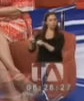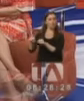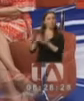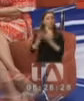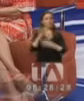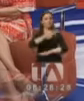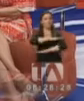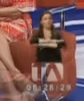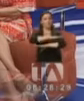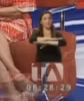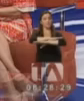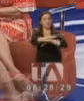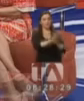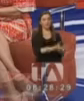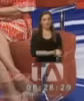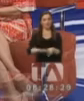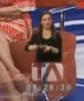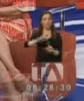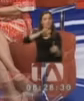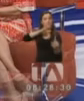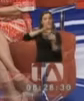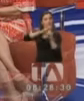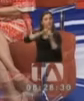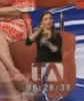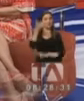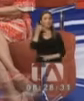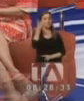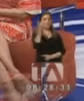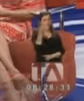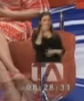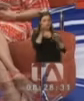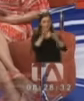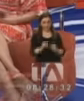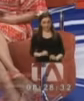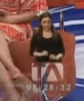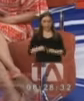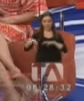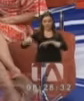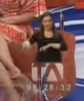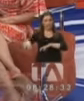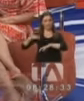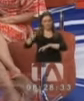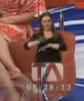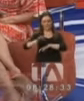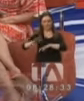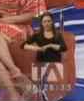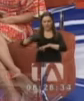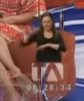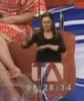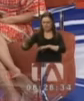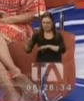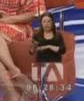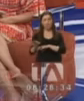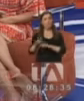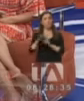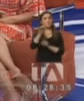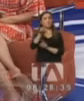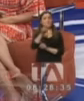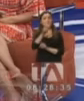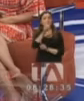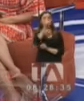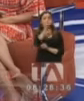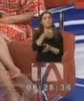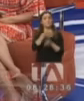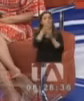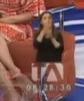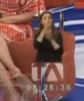de una plataforma digital o por mensajes de celular, usted podrá desde cualquiera de las zonas impactadas por el terremoto, si necesita agua,